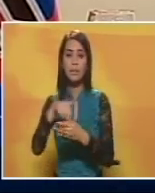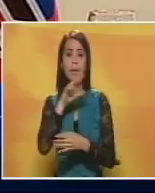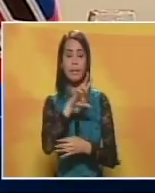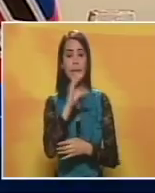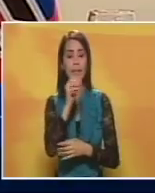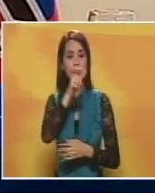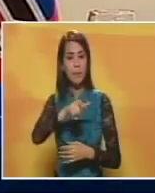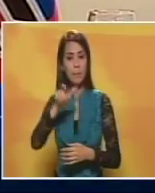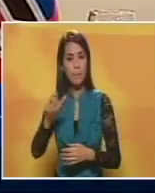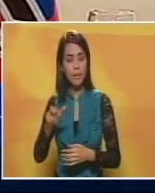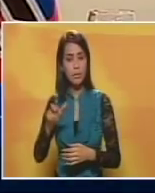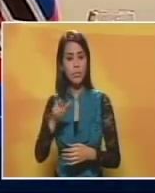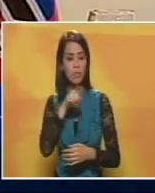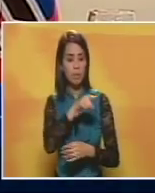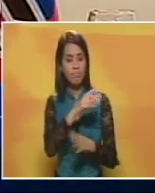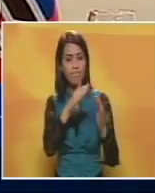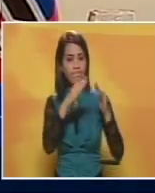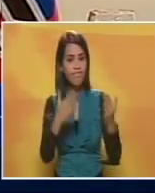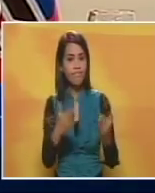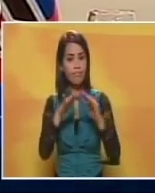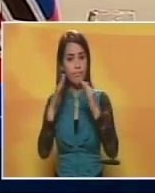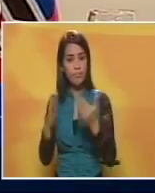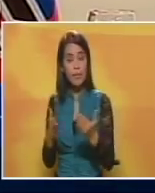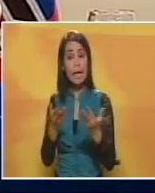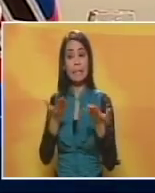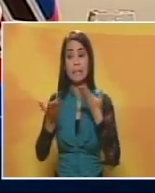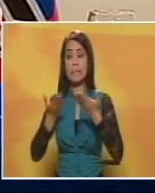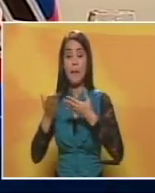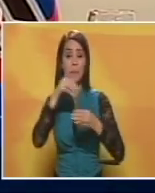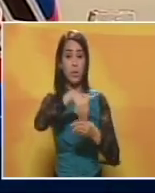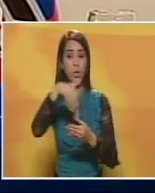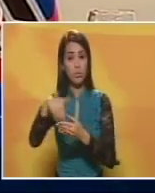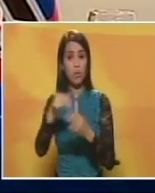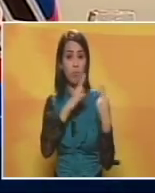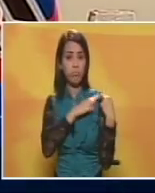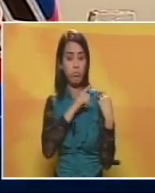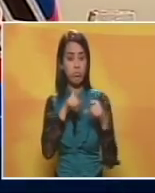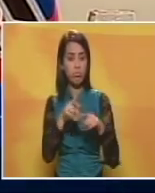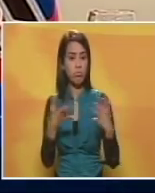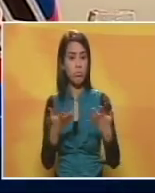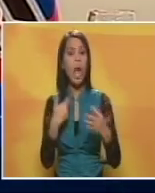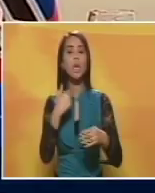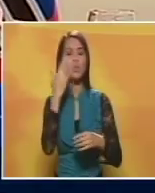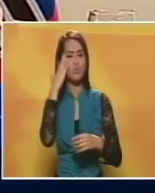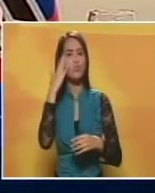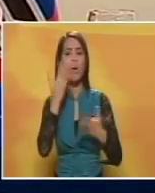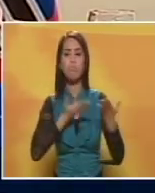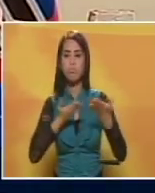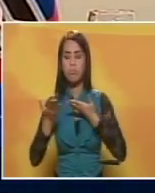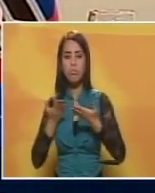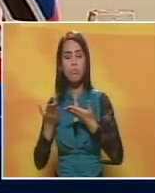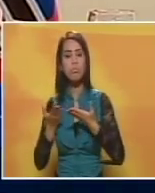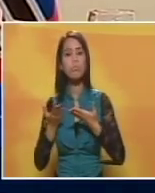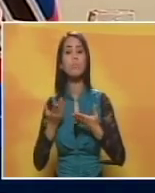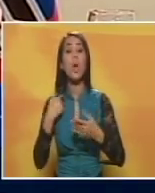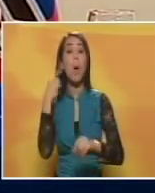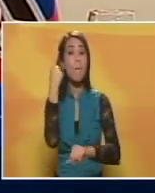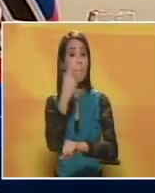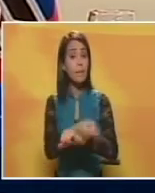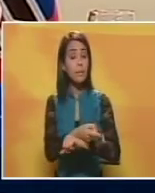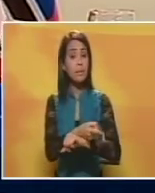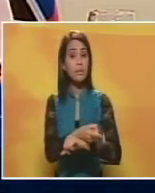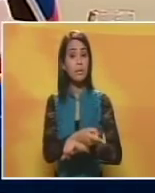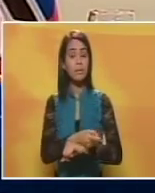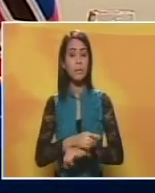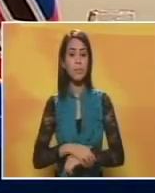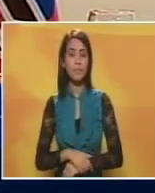30 personas que están en servicio electoral, que como bien sabemos es el servicio electoral obligatorio, y